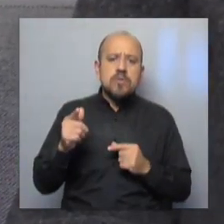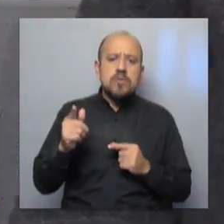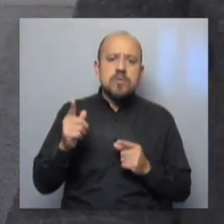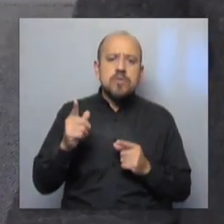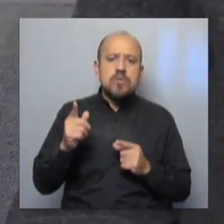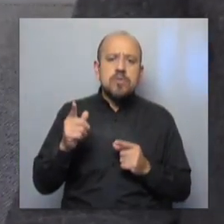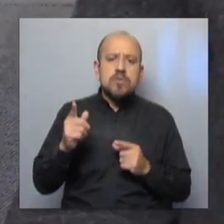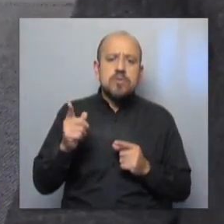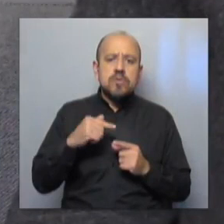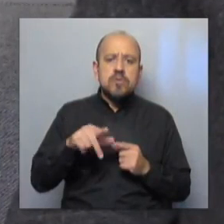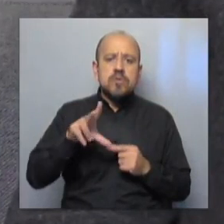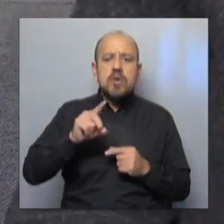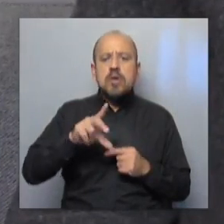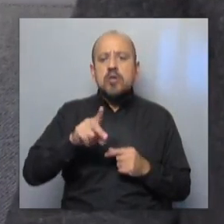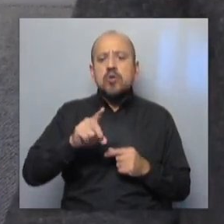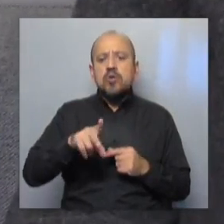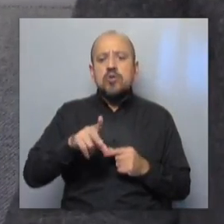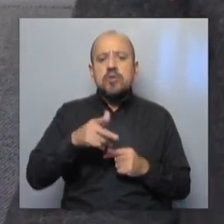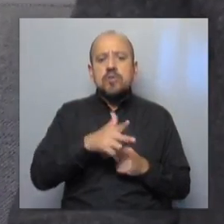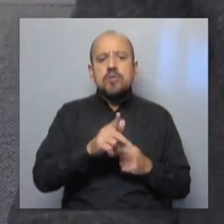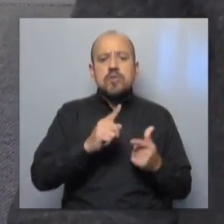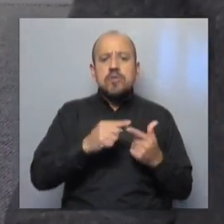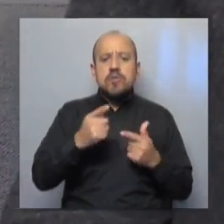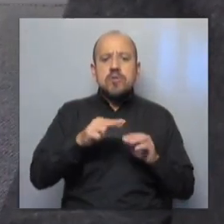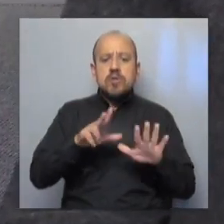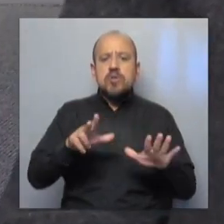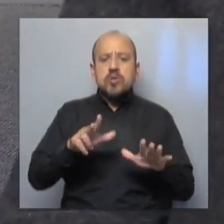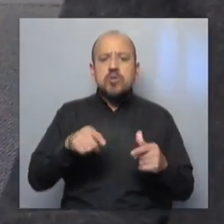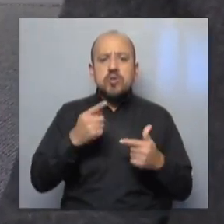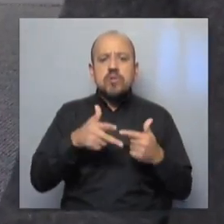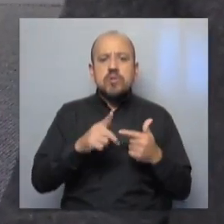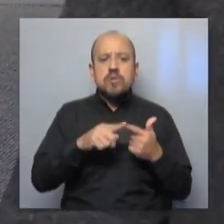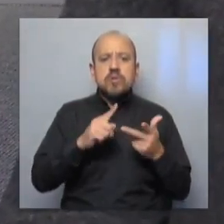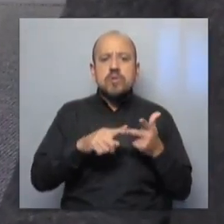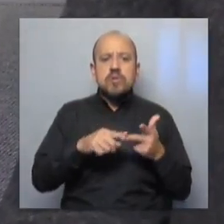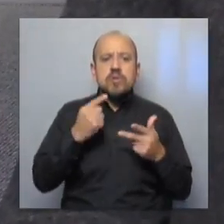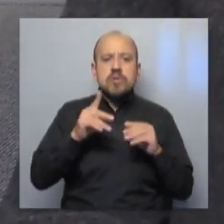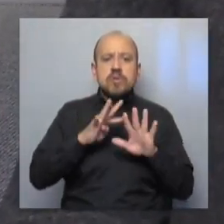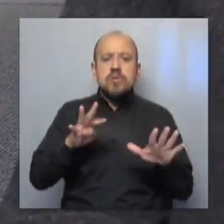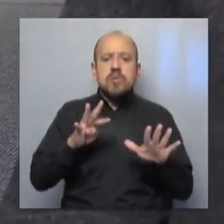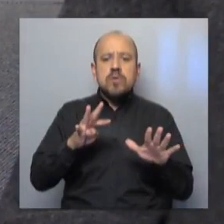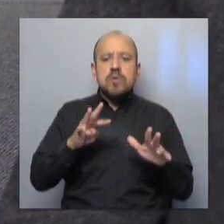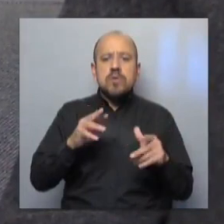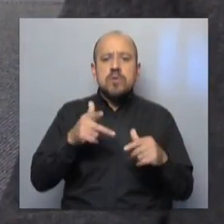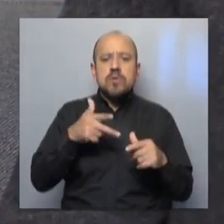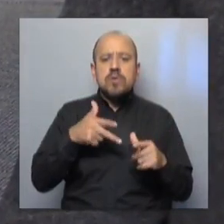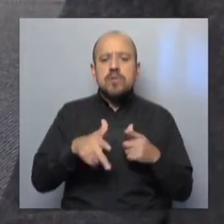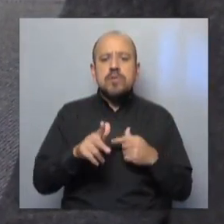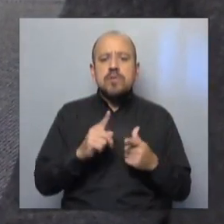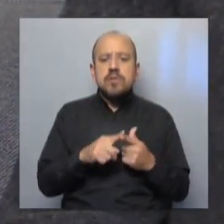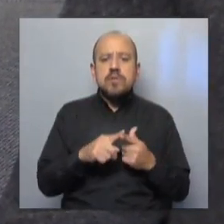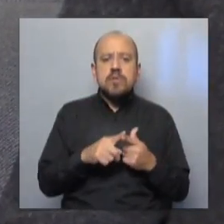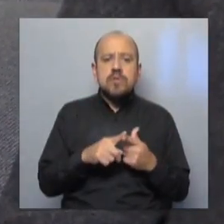el día 12 era una fecha el día 18 otro de 1918 lo apresan el 19